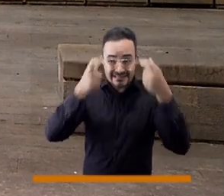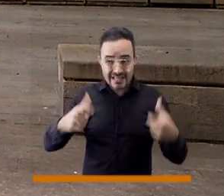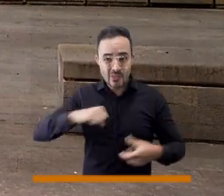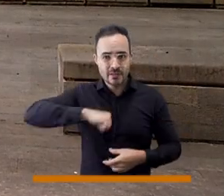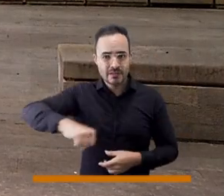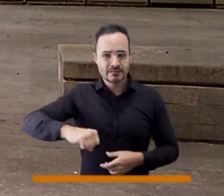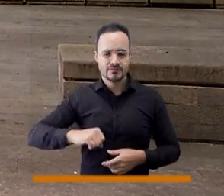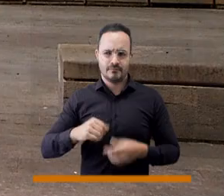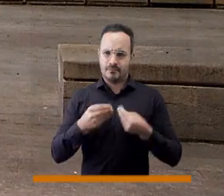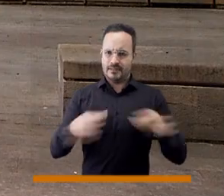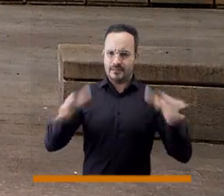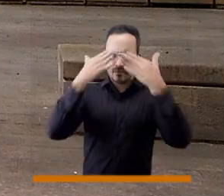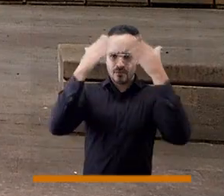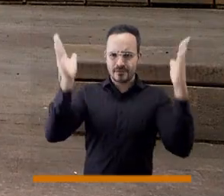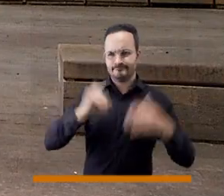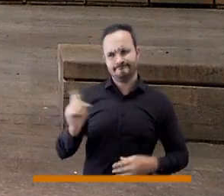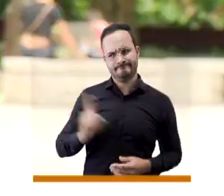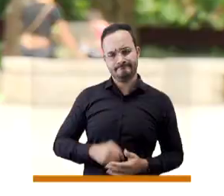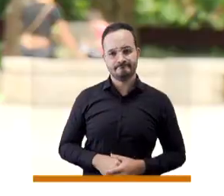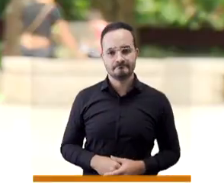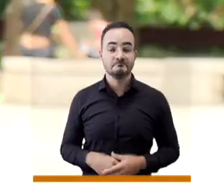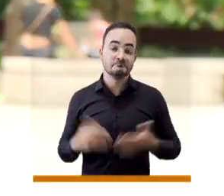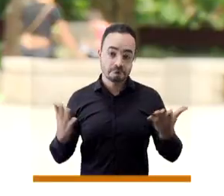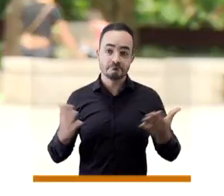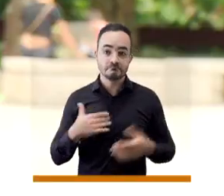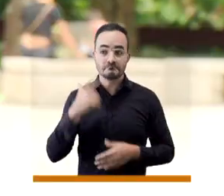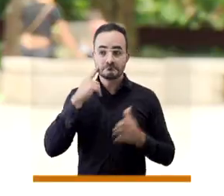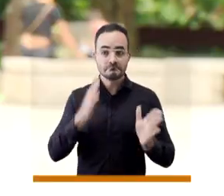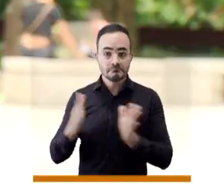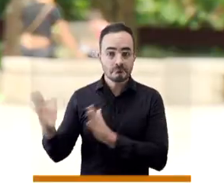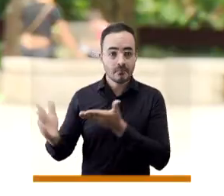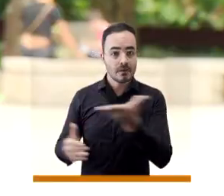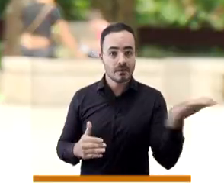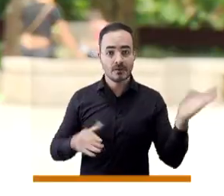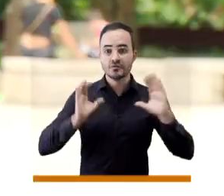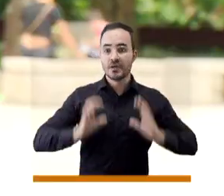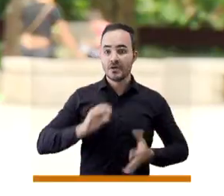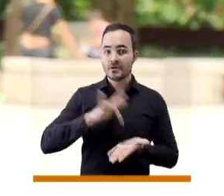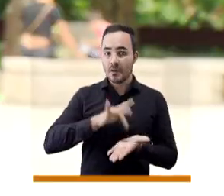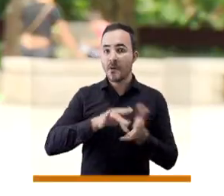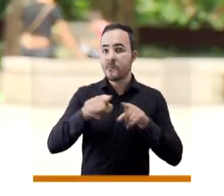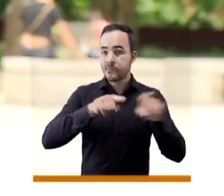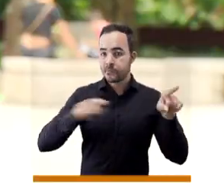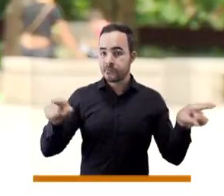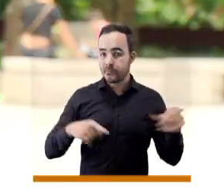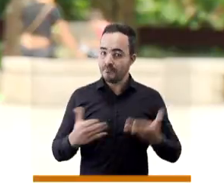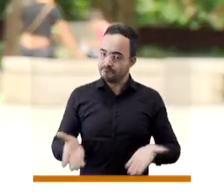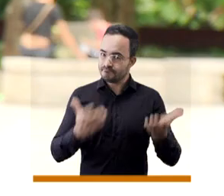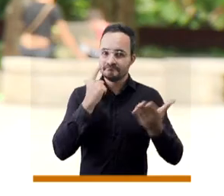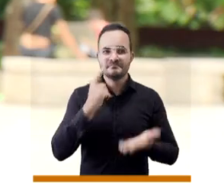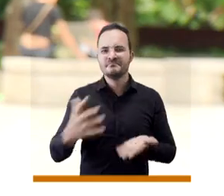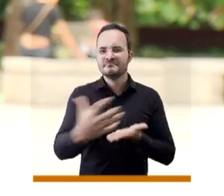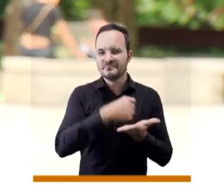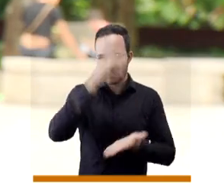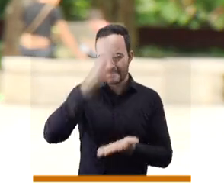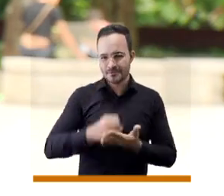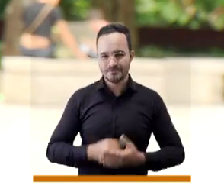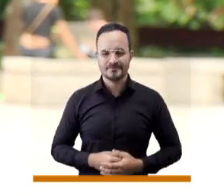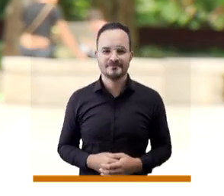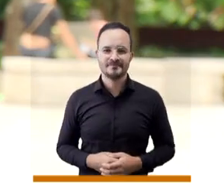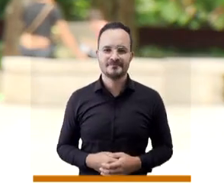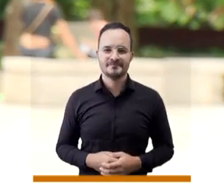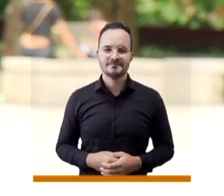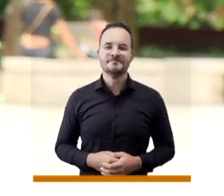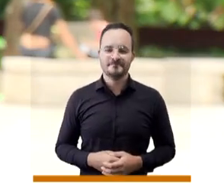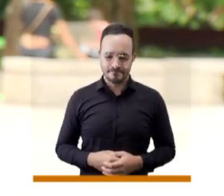Estado de Derecho, Luis Gabriel. Pues vámonos entonces con más ciudadanos que a esta hora participan en De Frente a la Gente, porque el consejo somos tú